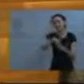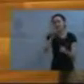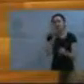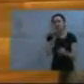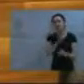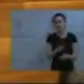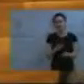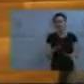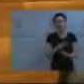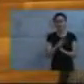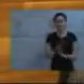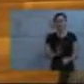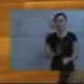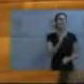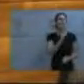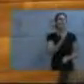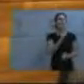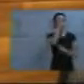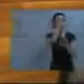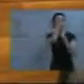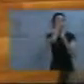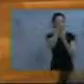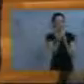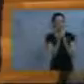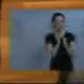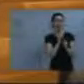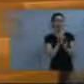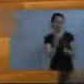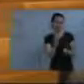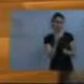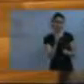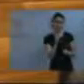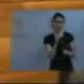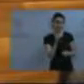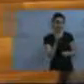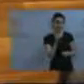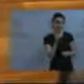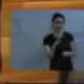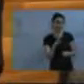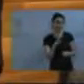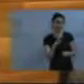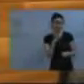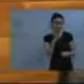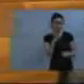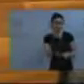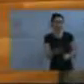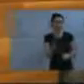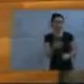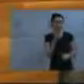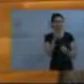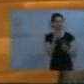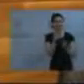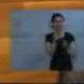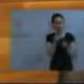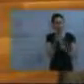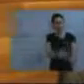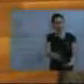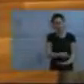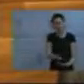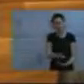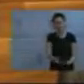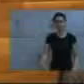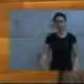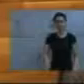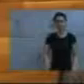consejero, nosotros le instamos a que reflexionen sobre esta materia, que es importante porque, como le digo, las cuantías son millonarias